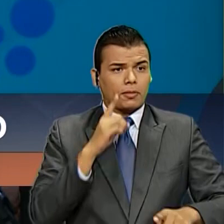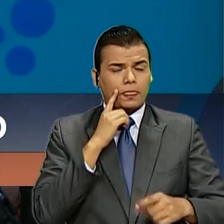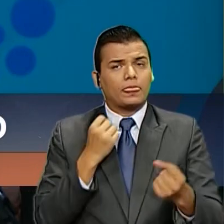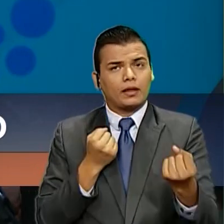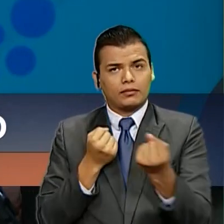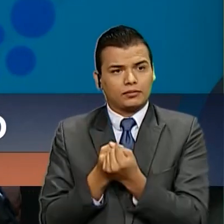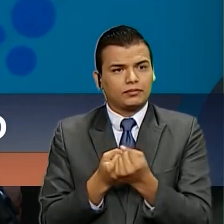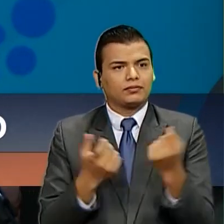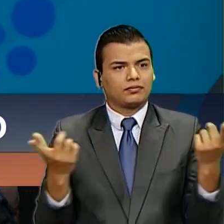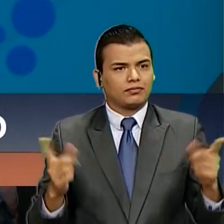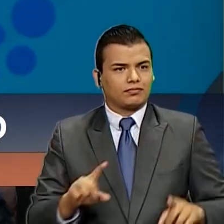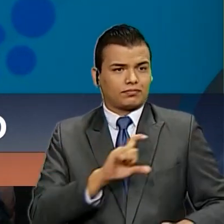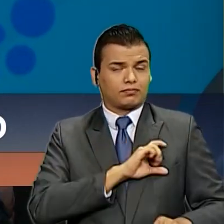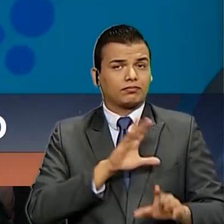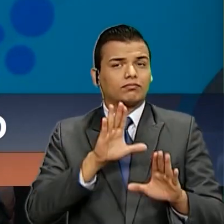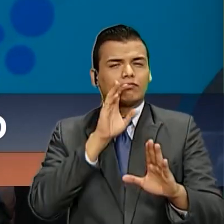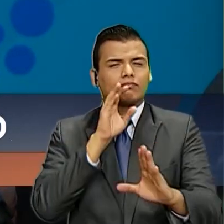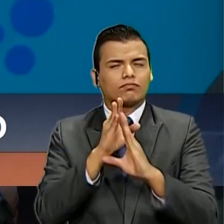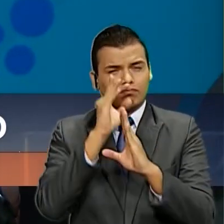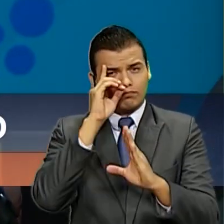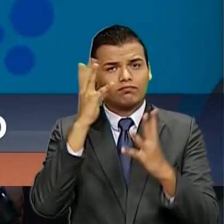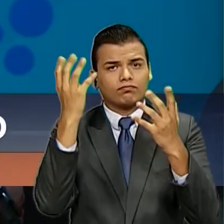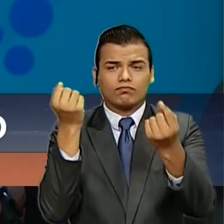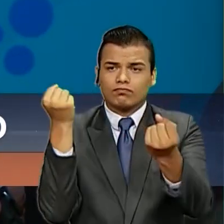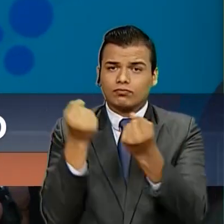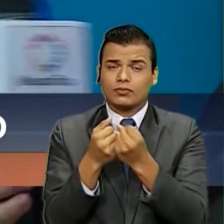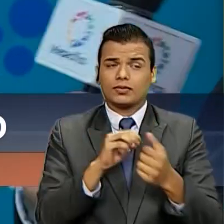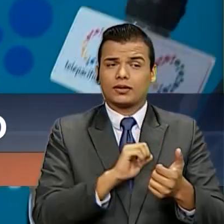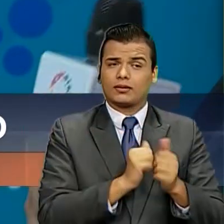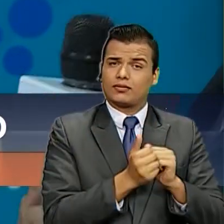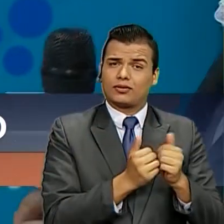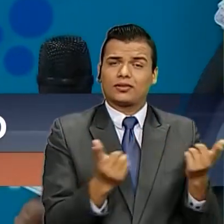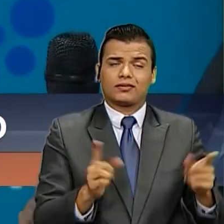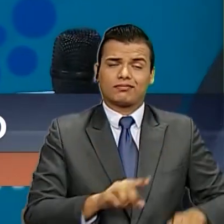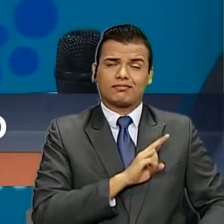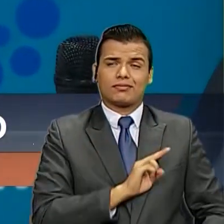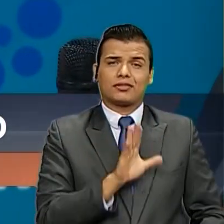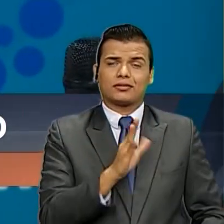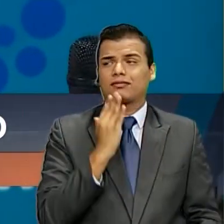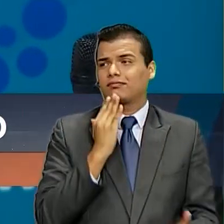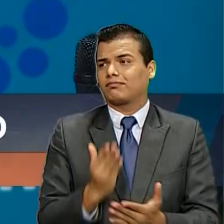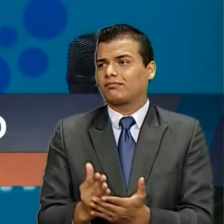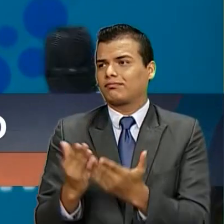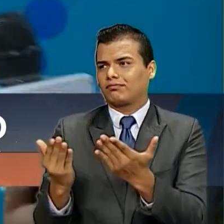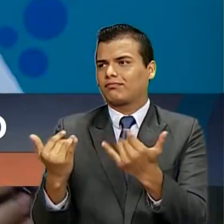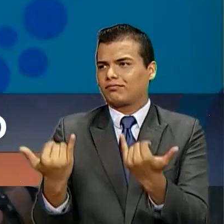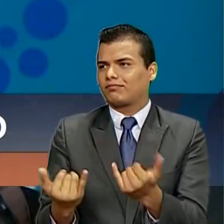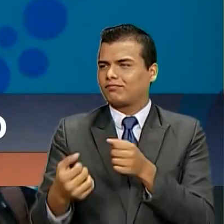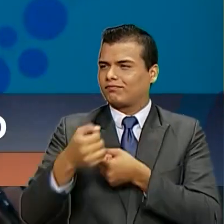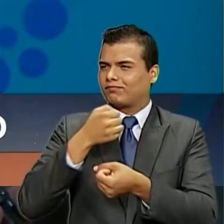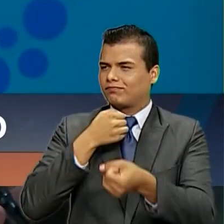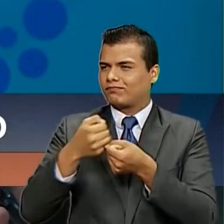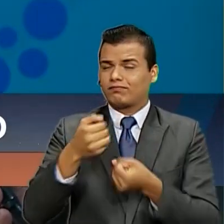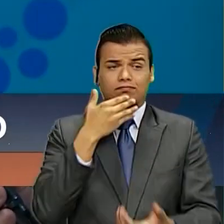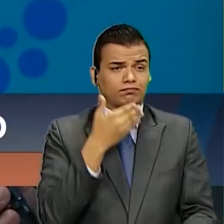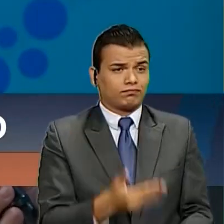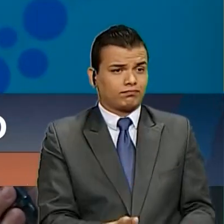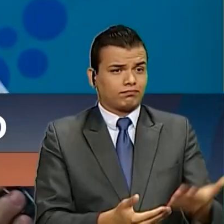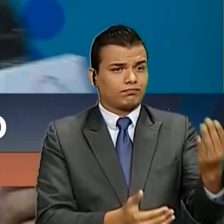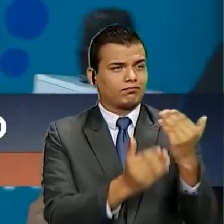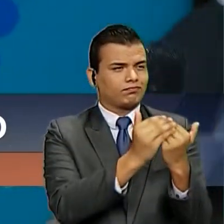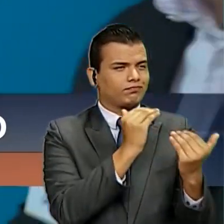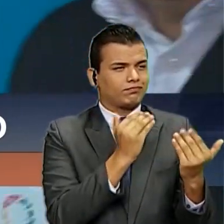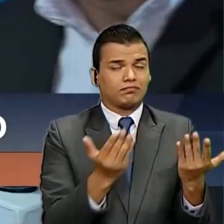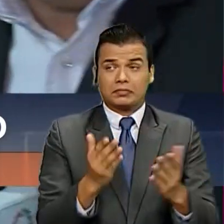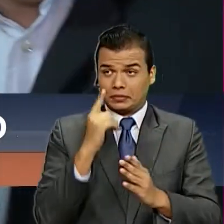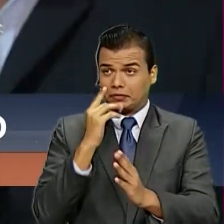también llegar al Deportivo Cali, ¿no? La idea es seguir apoyando el deporte vallecaucano. Gracias, doctora, por estar aquí con nosotros en Telepacífico. Bueno, muchas gracias por invitarme.